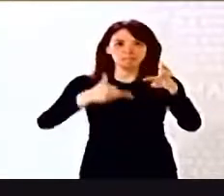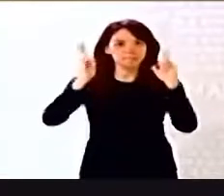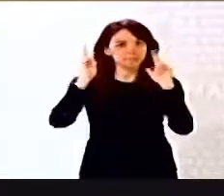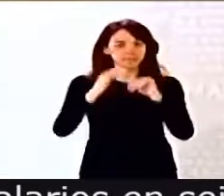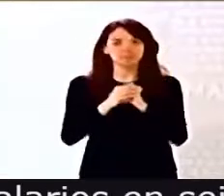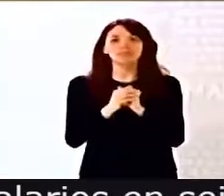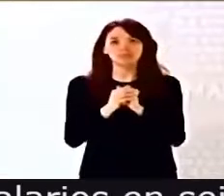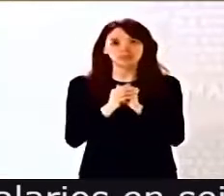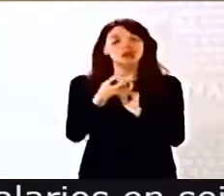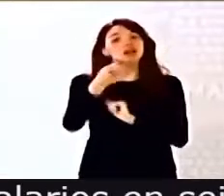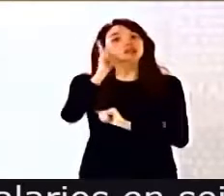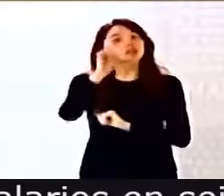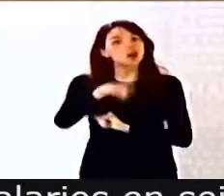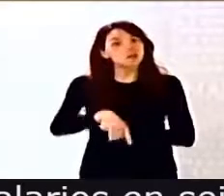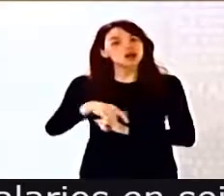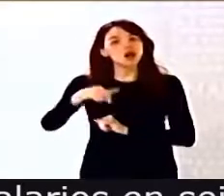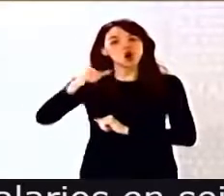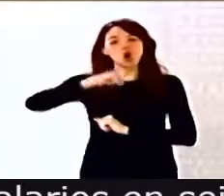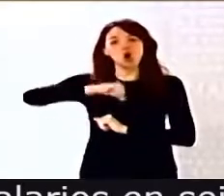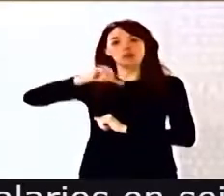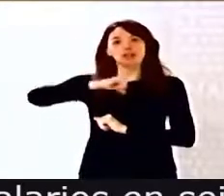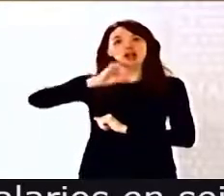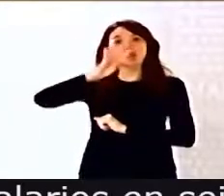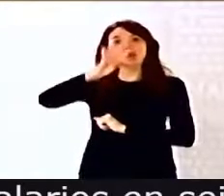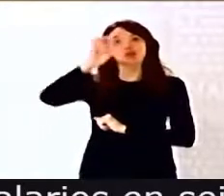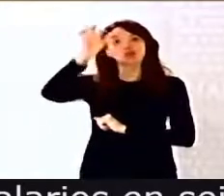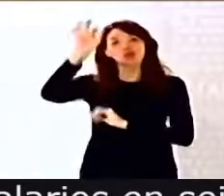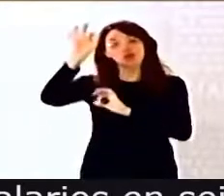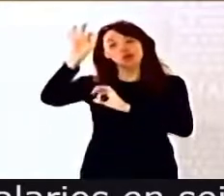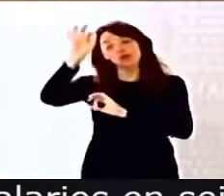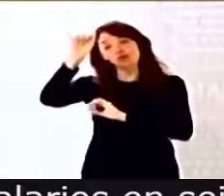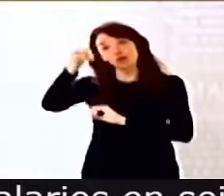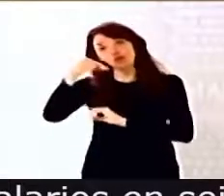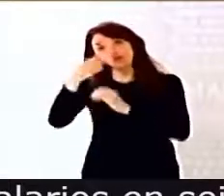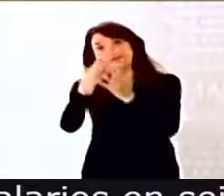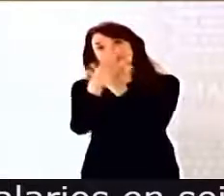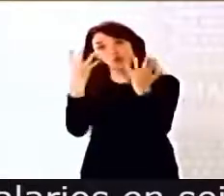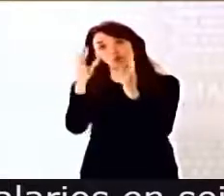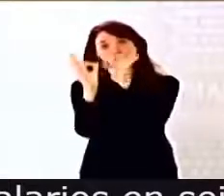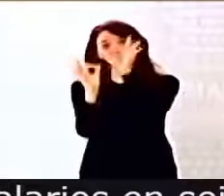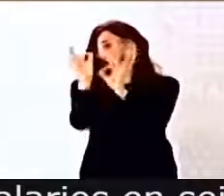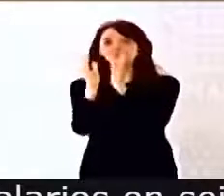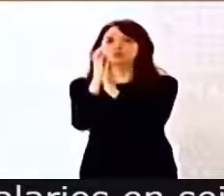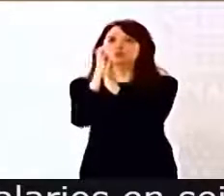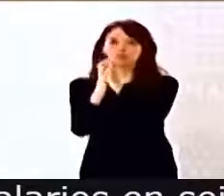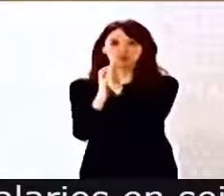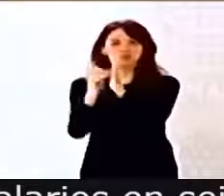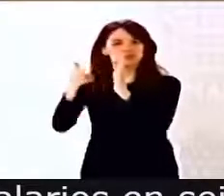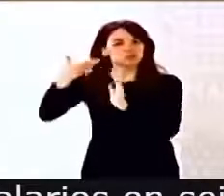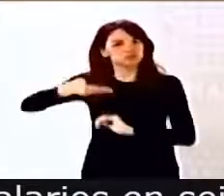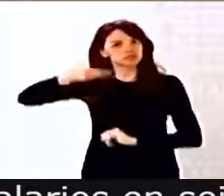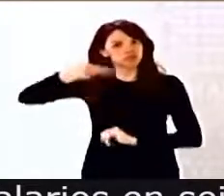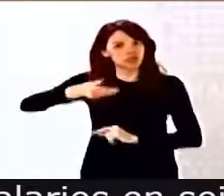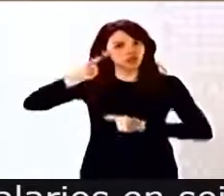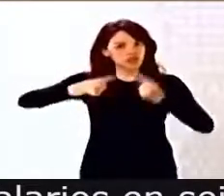bajado la presión hospitalaria en un 4,19%. Para nosotros es muy importante este dato, puesto